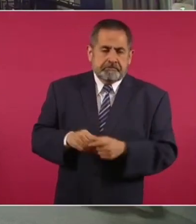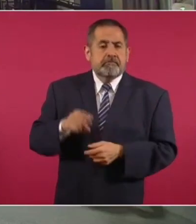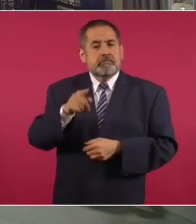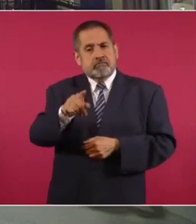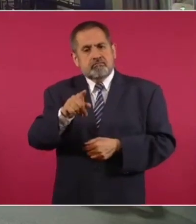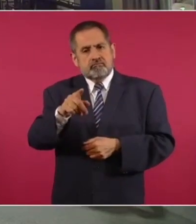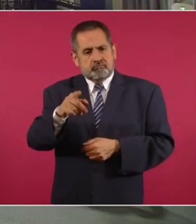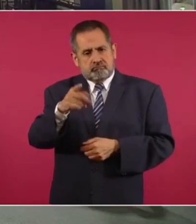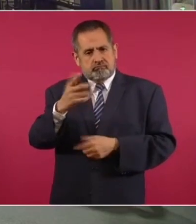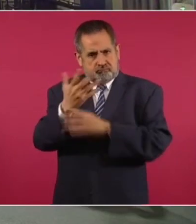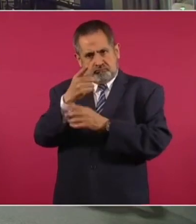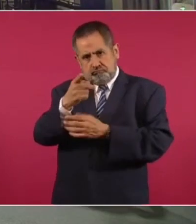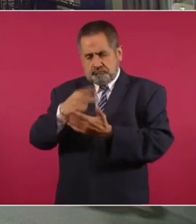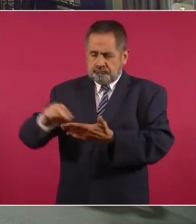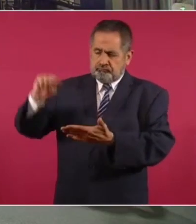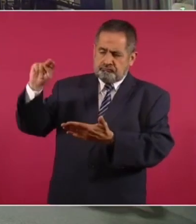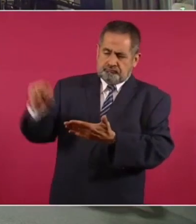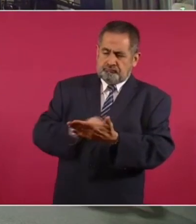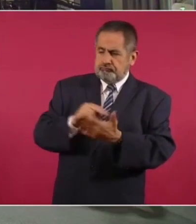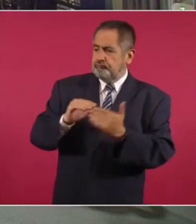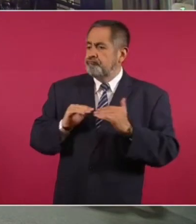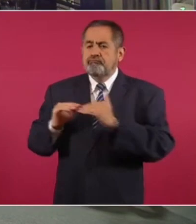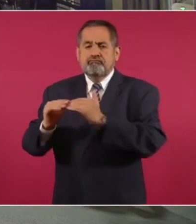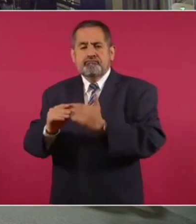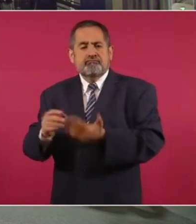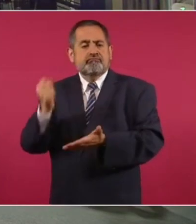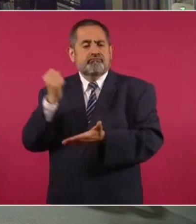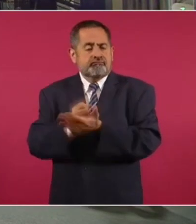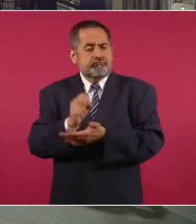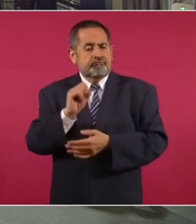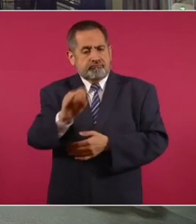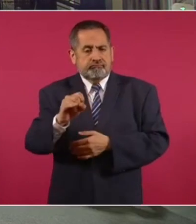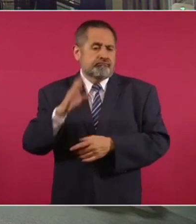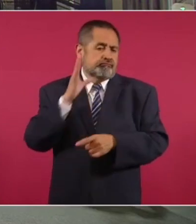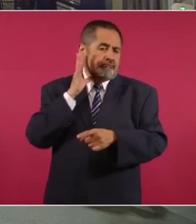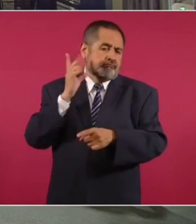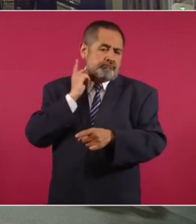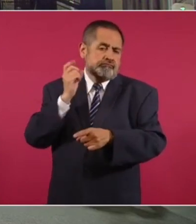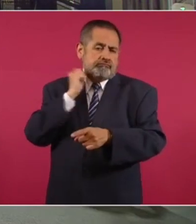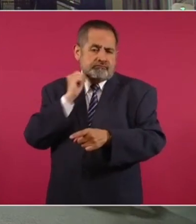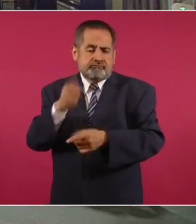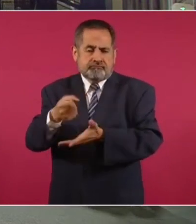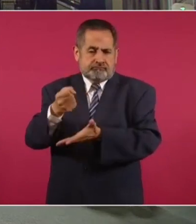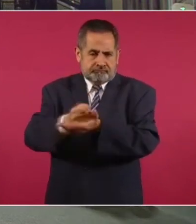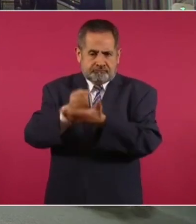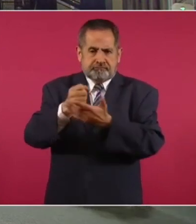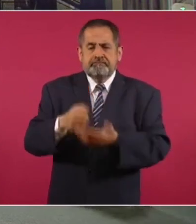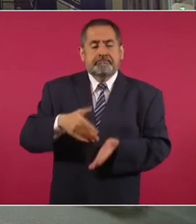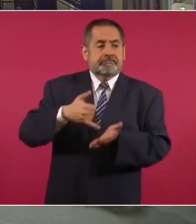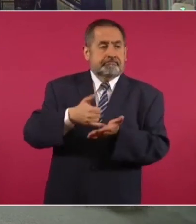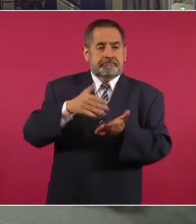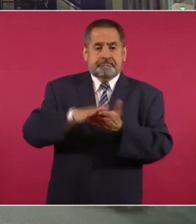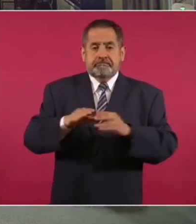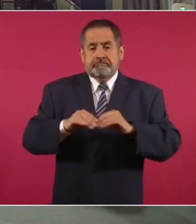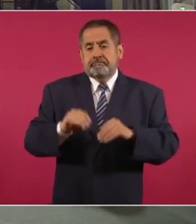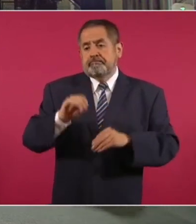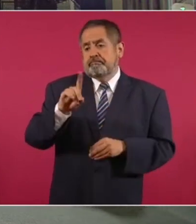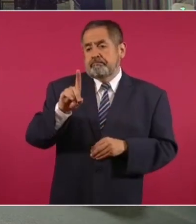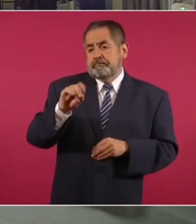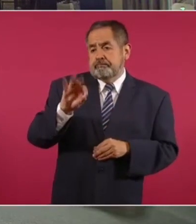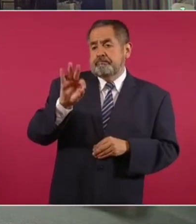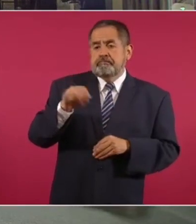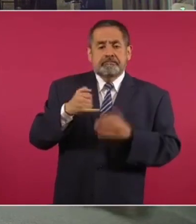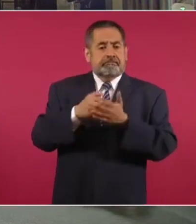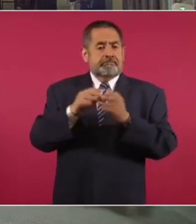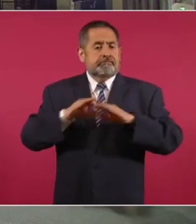firmó la iniciativa que fue aprobada por unanimidad en las cámaras de diputados y senadores. Se publicó el decreto en el Diario Oficial